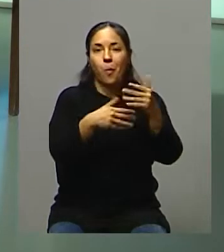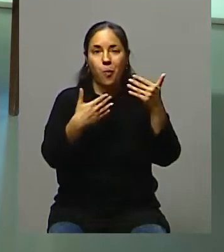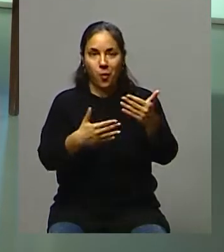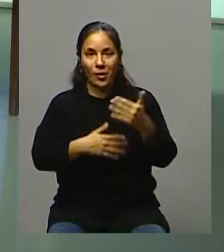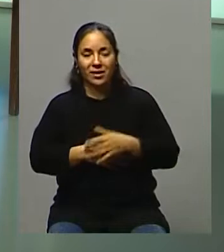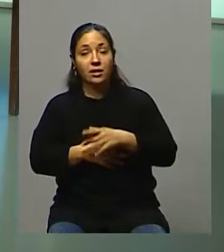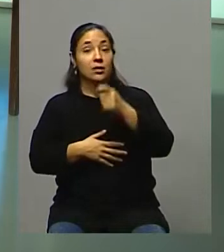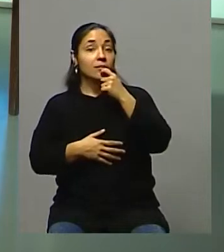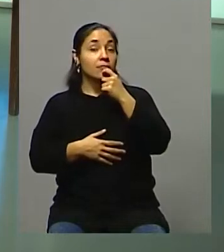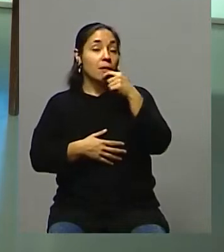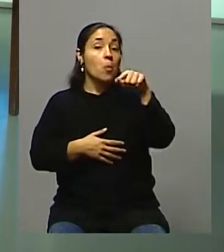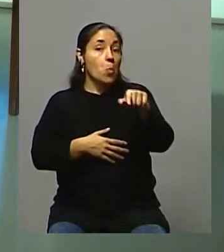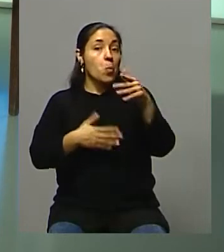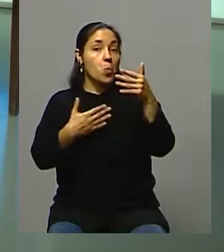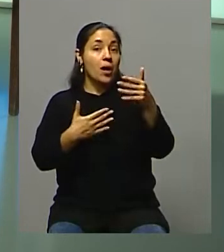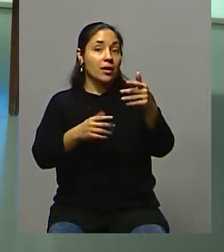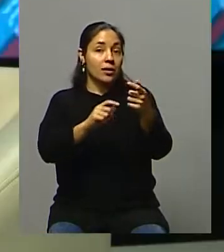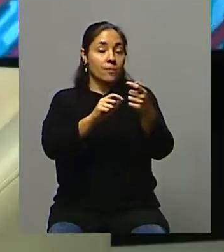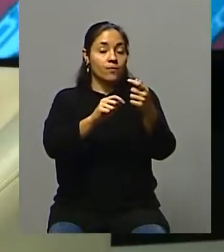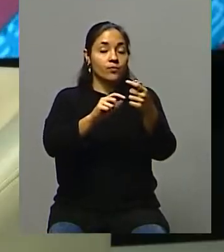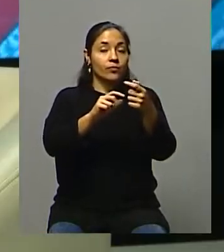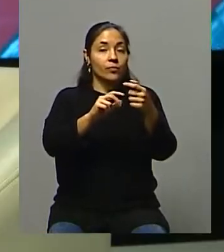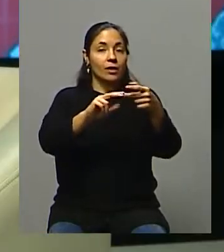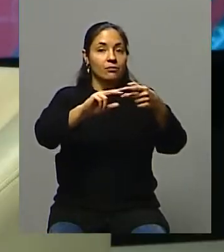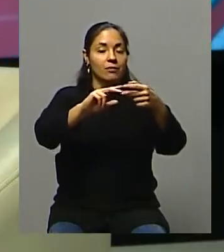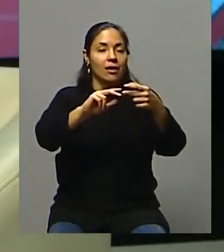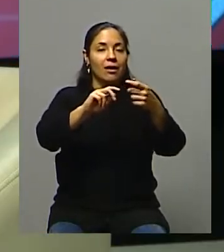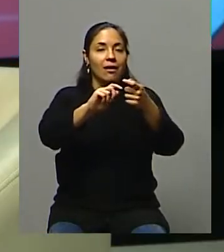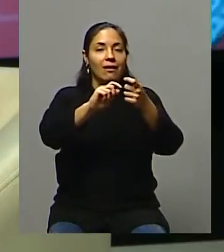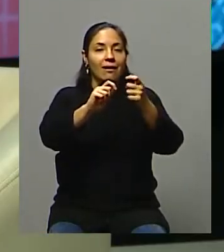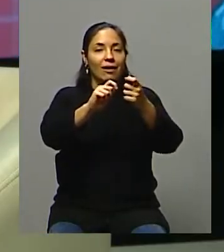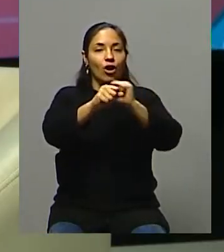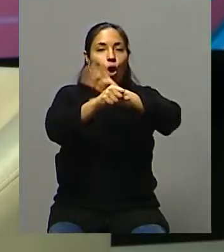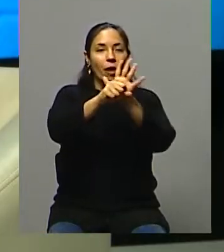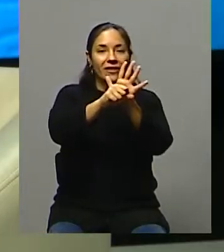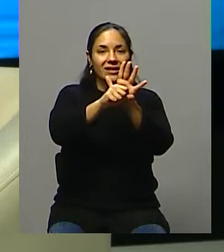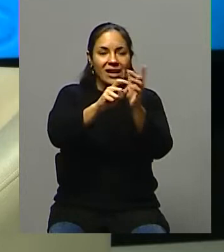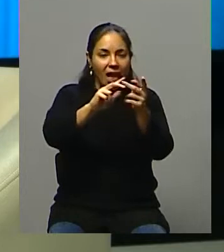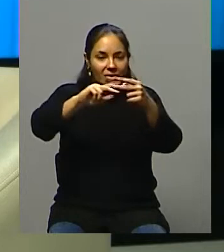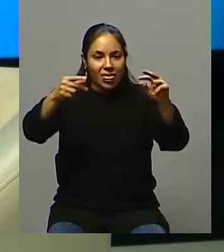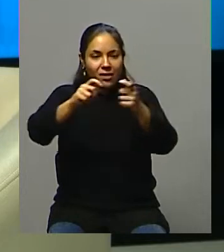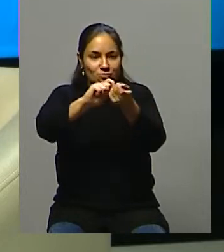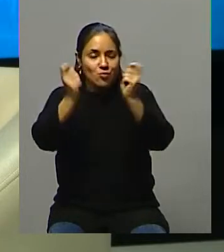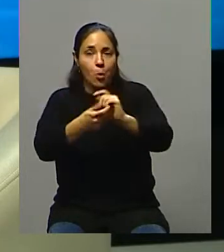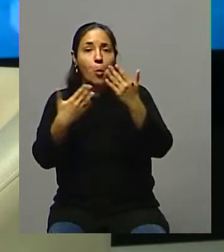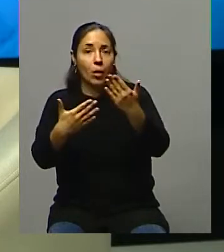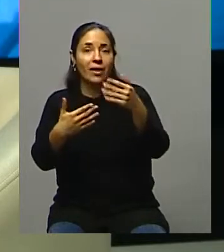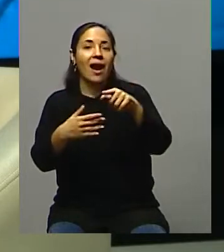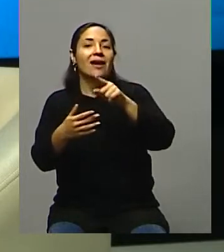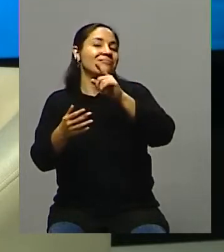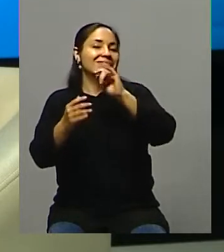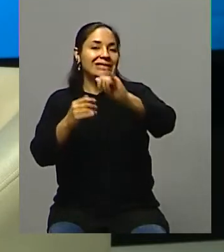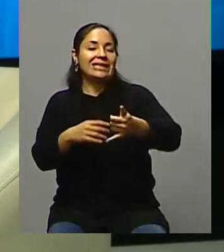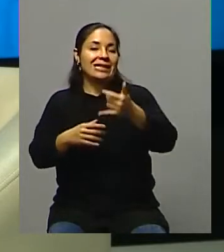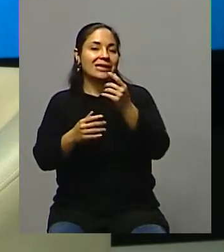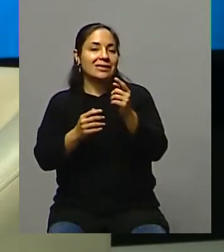una situación que podría modificarse una conducta de volver hacia atrás con esa medida, por ejemplo. Medidas, mínima, por ejemplo. Mínima como el